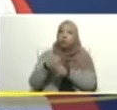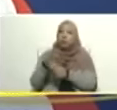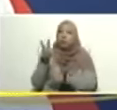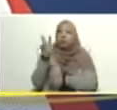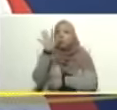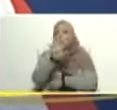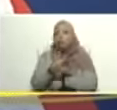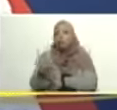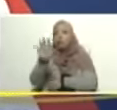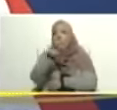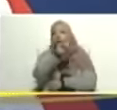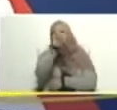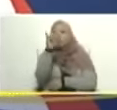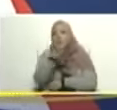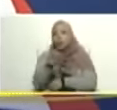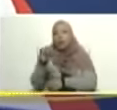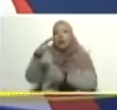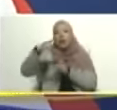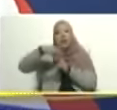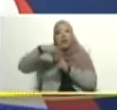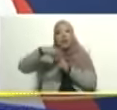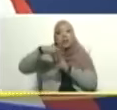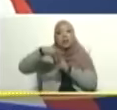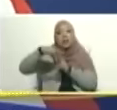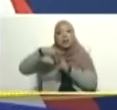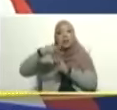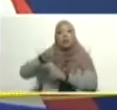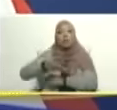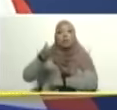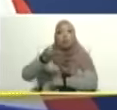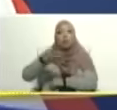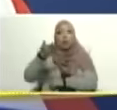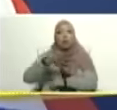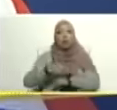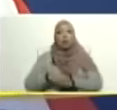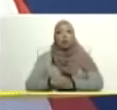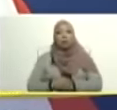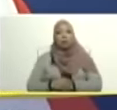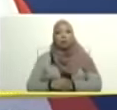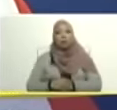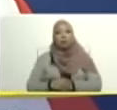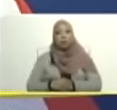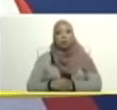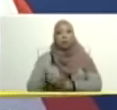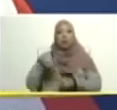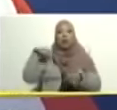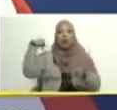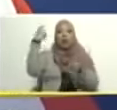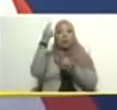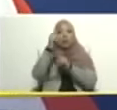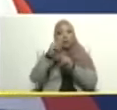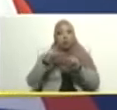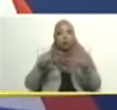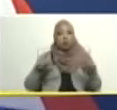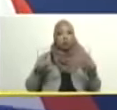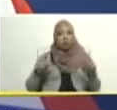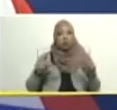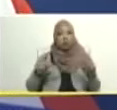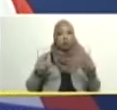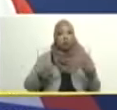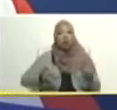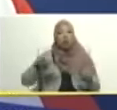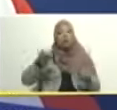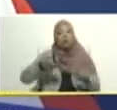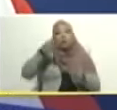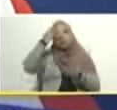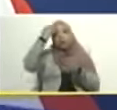de Venezuela, el Zulia, el Táchira, importante, y Amazonas. Hemos llegado a importantes